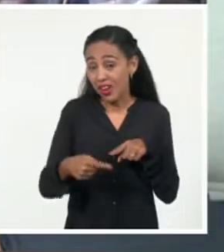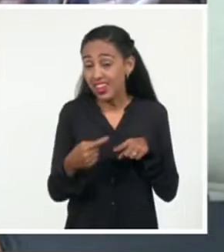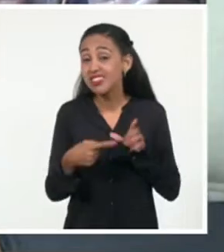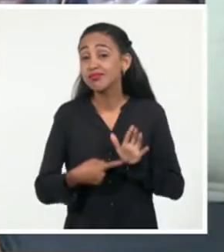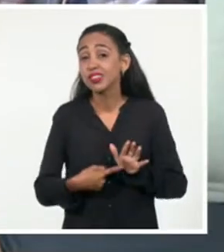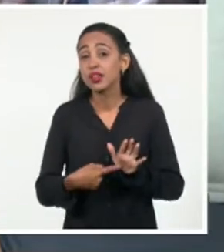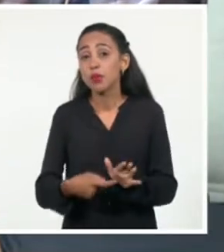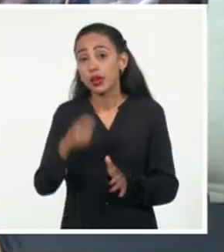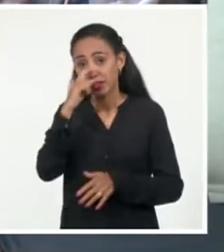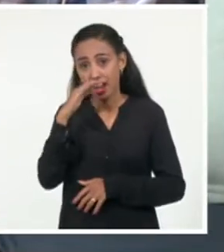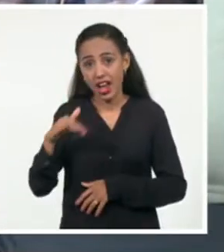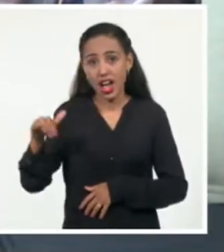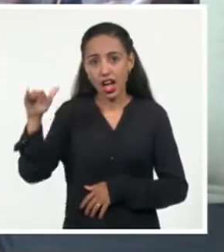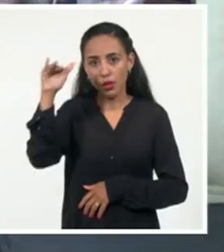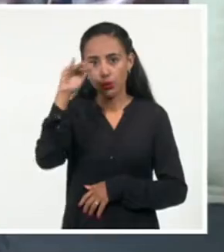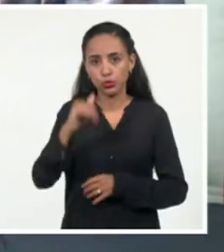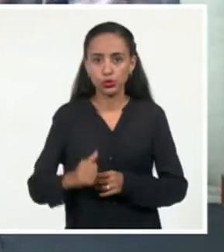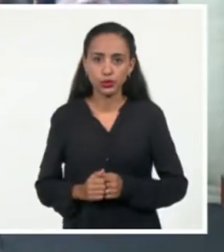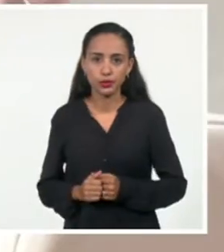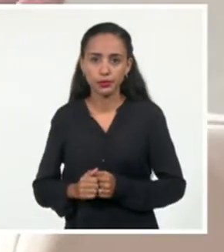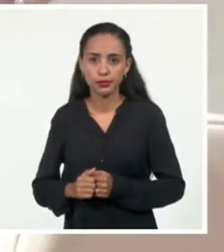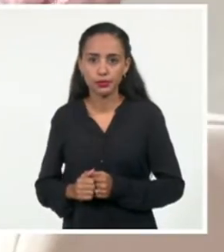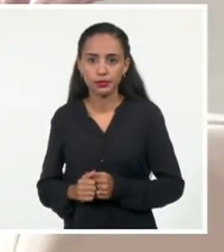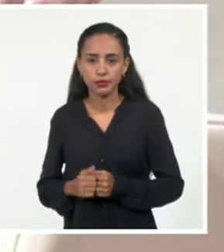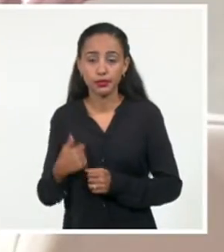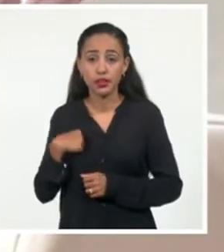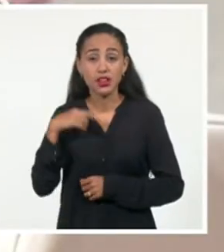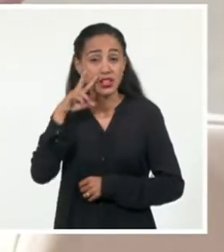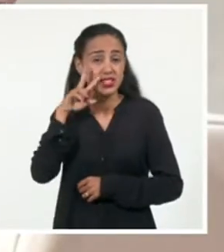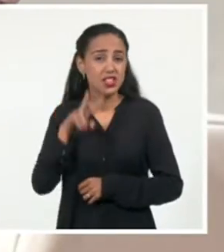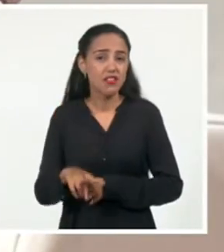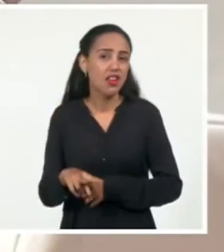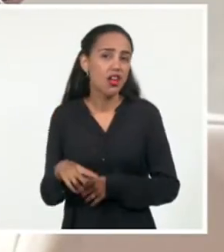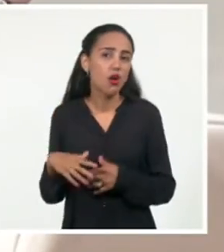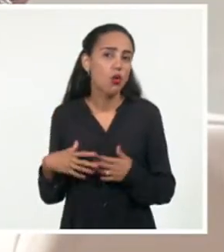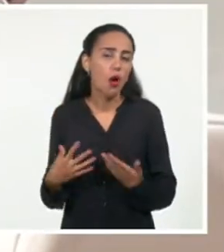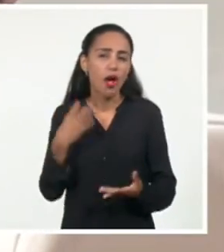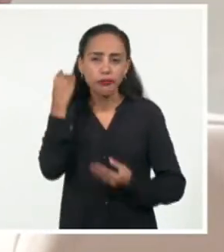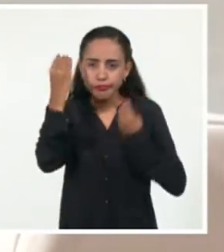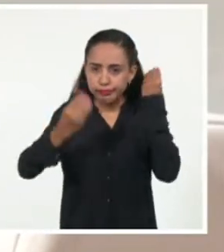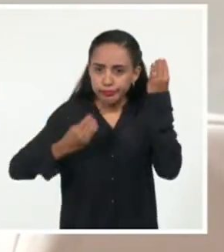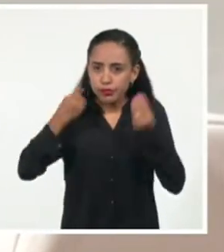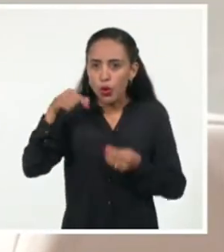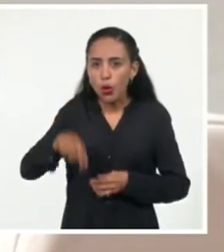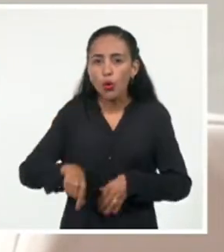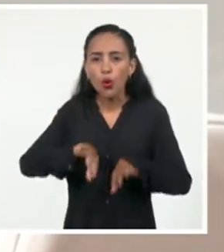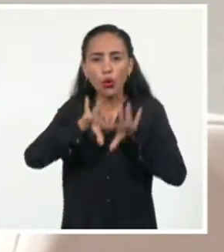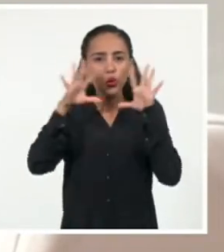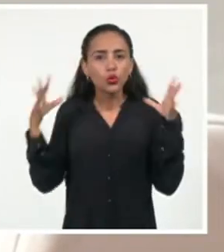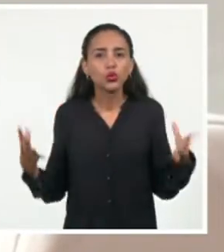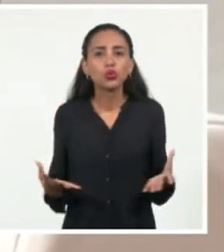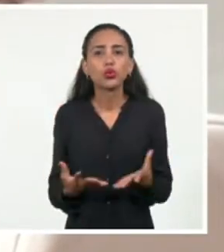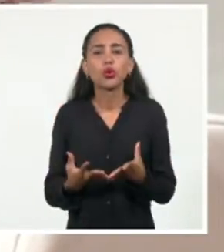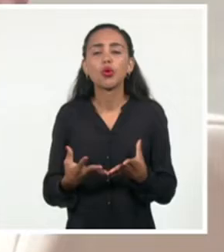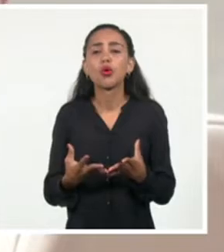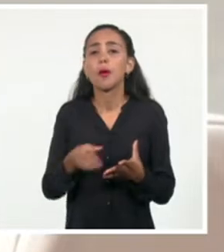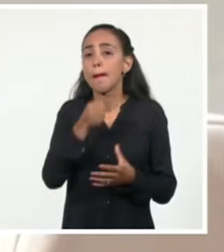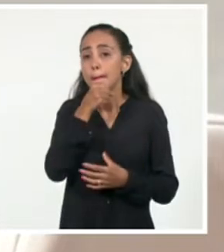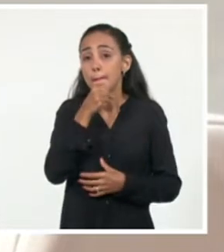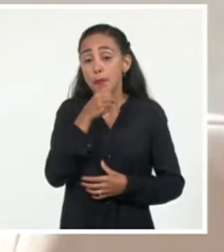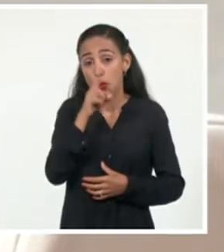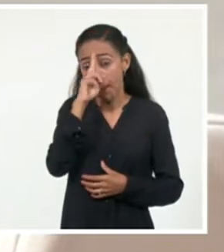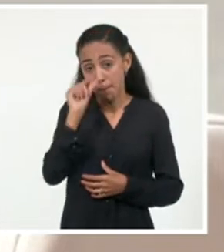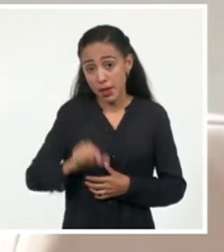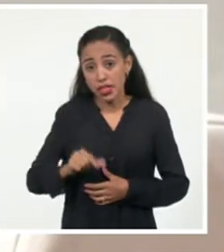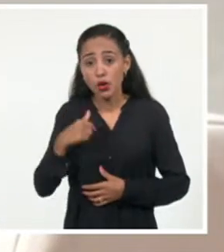en condiciones epidémicas. Se identifican los signos de alarma. Hoy que todos estamos y que el médico, que incluso la población sepa